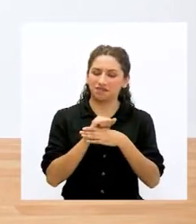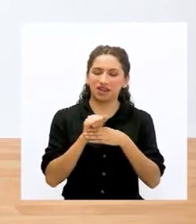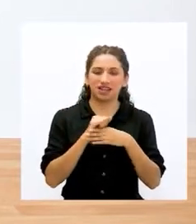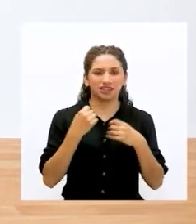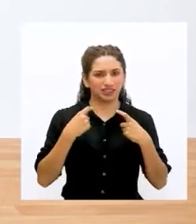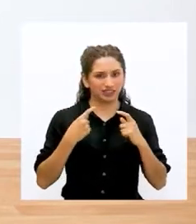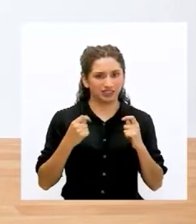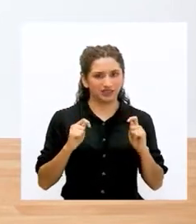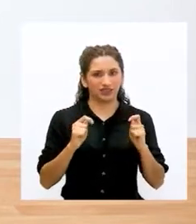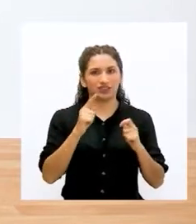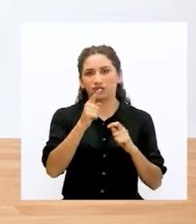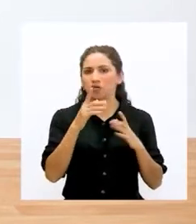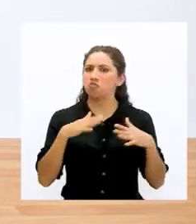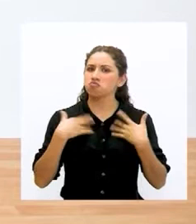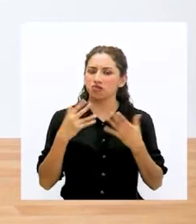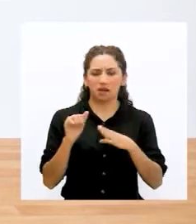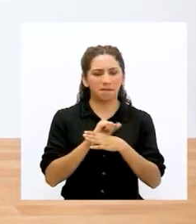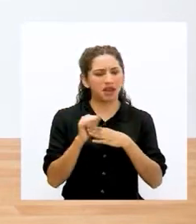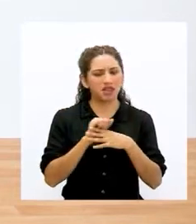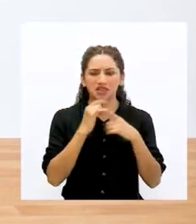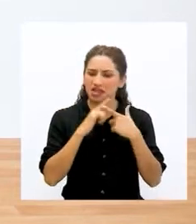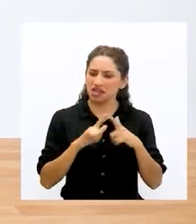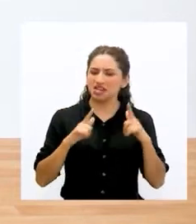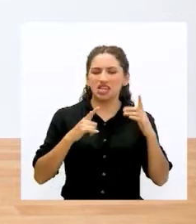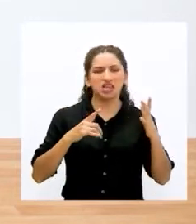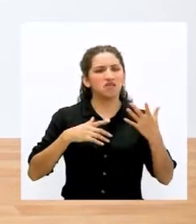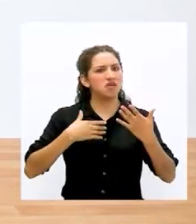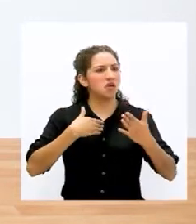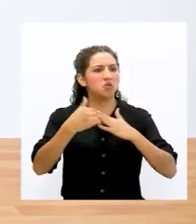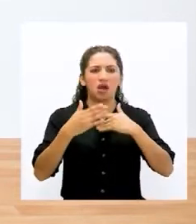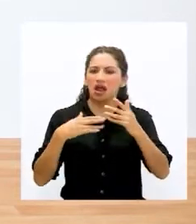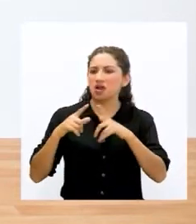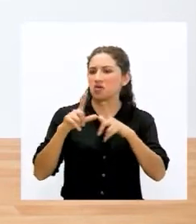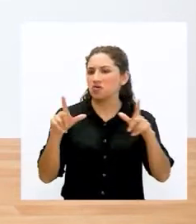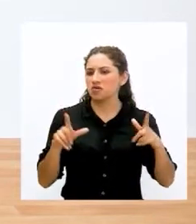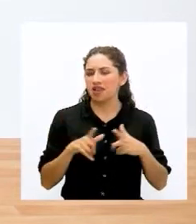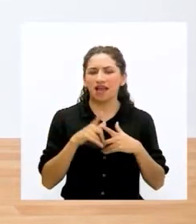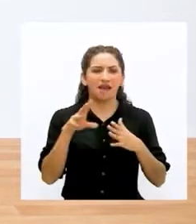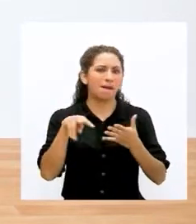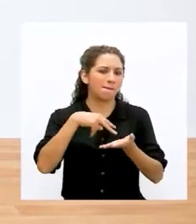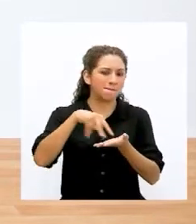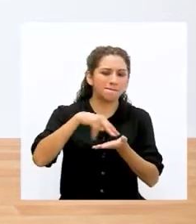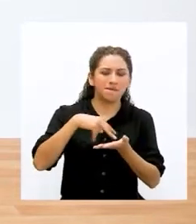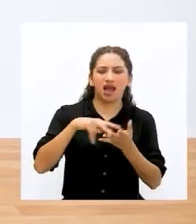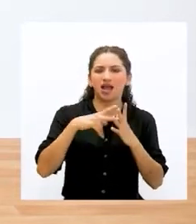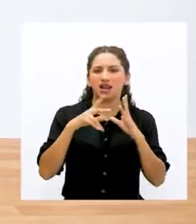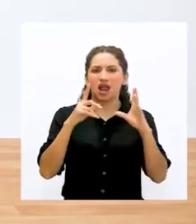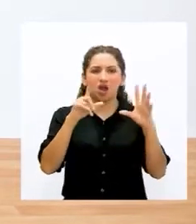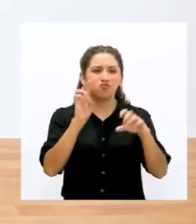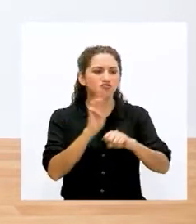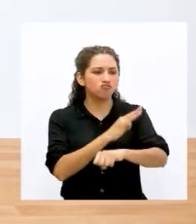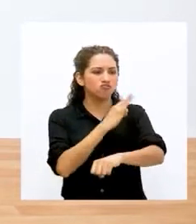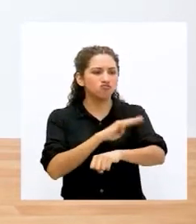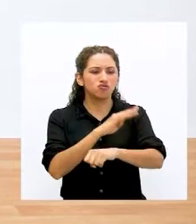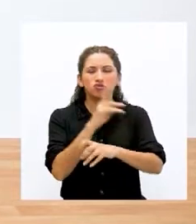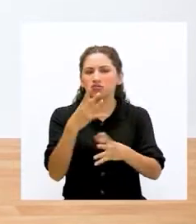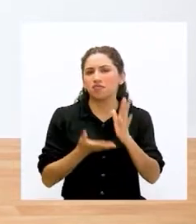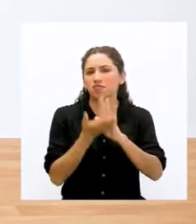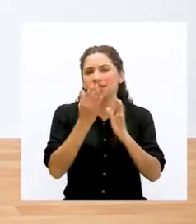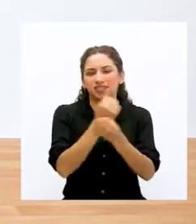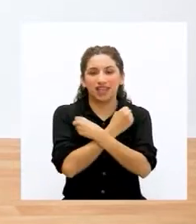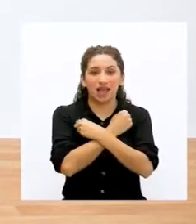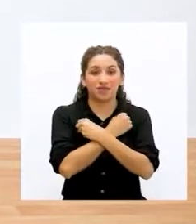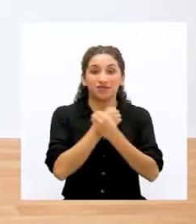Ya saben que pueden practicarlo cuando quieran, donde quieran. Pueden bailarlo con la canción que más les guste. Así